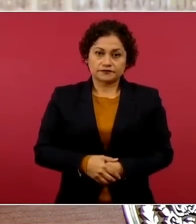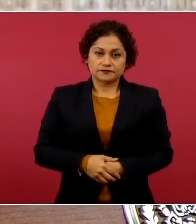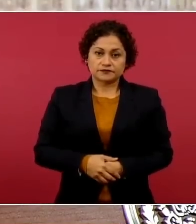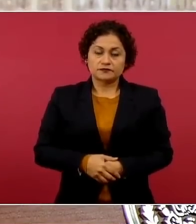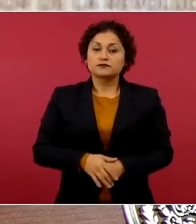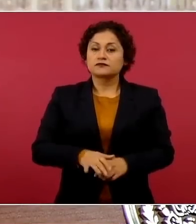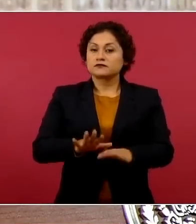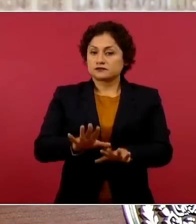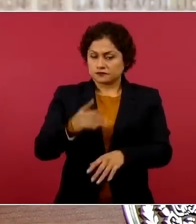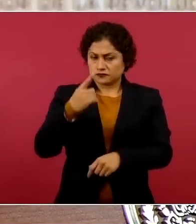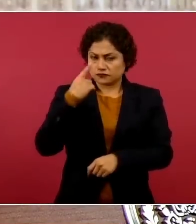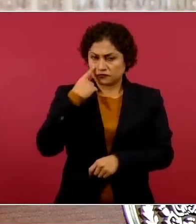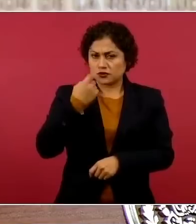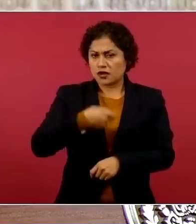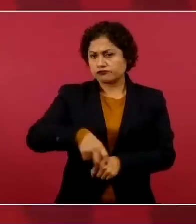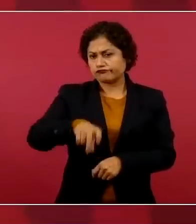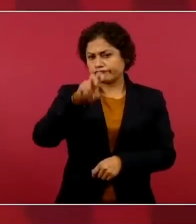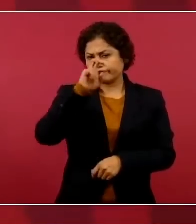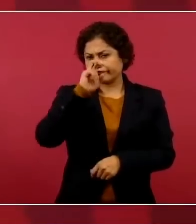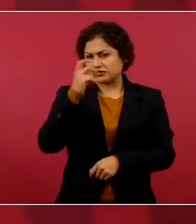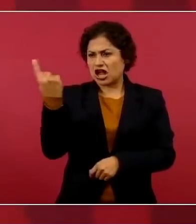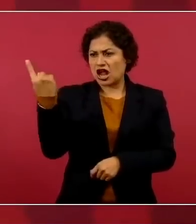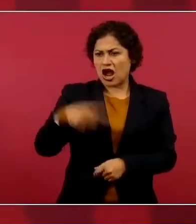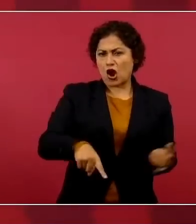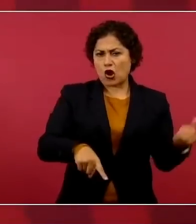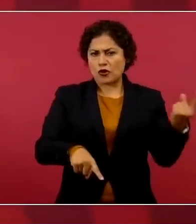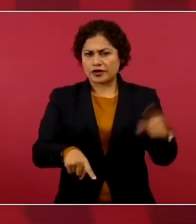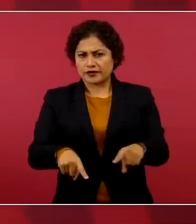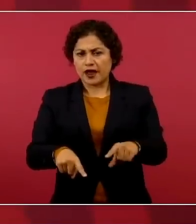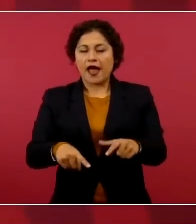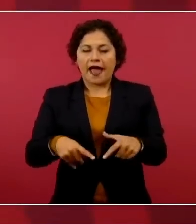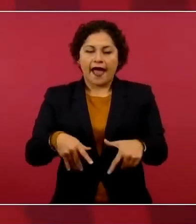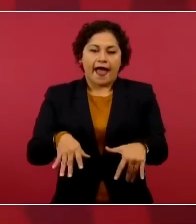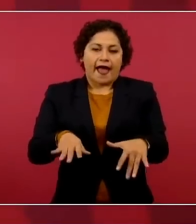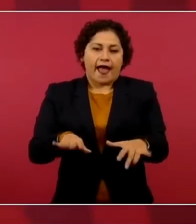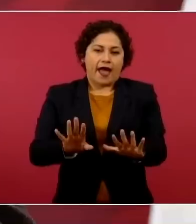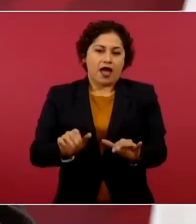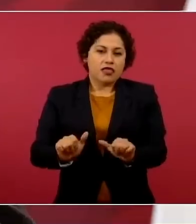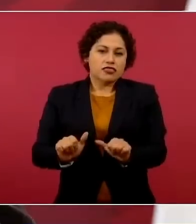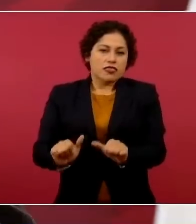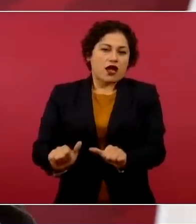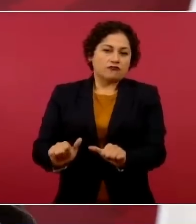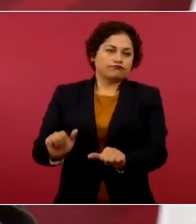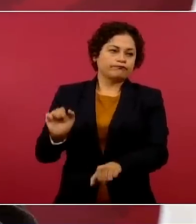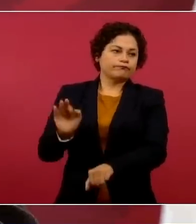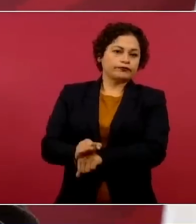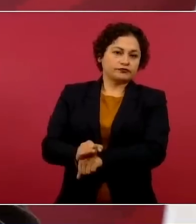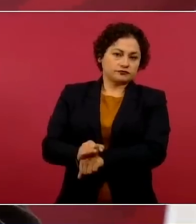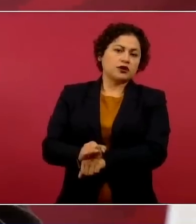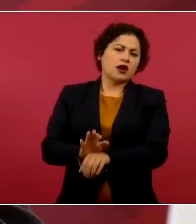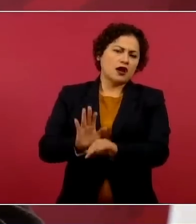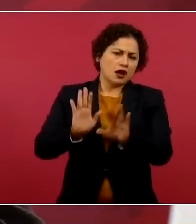plantea de que no se puede tocar al intocable,